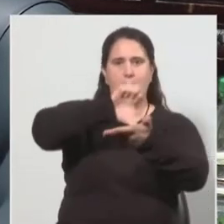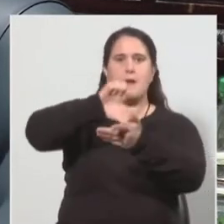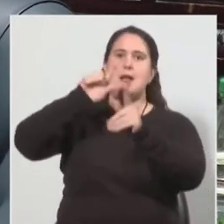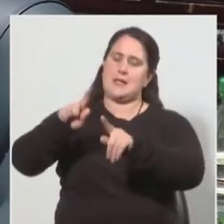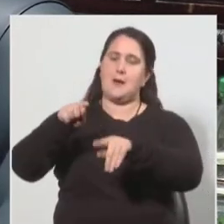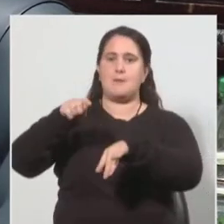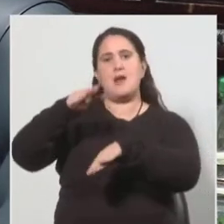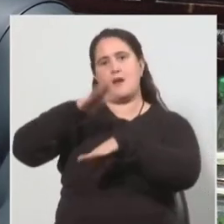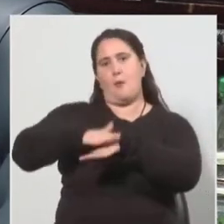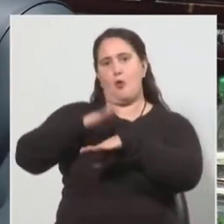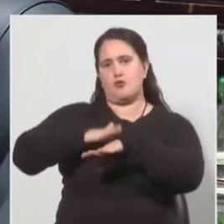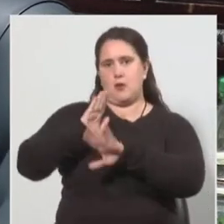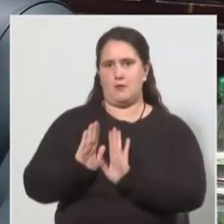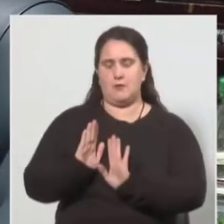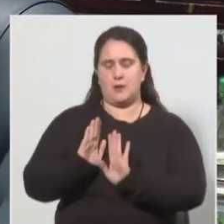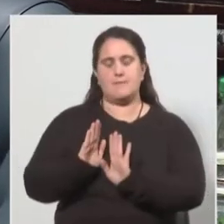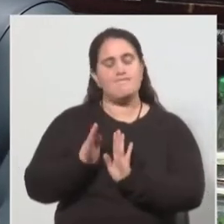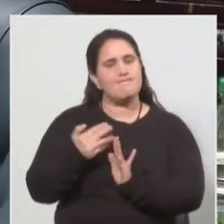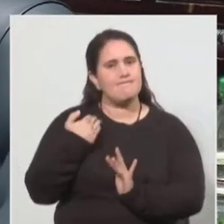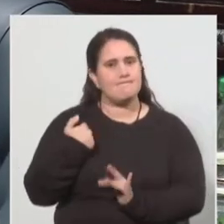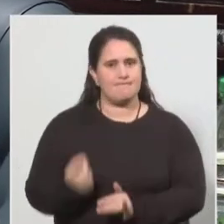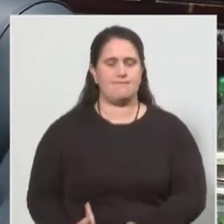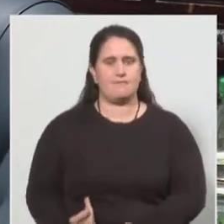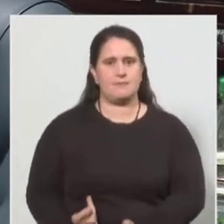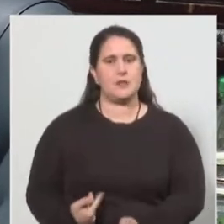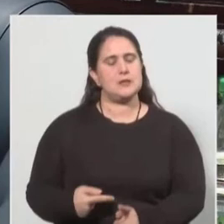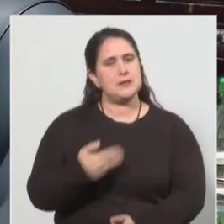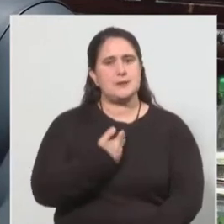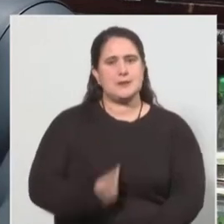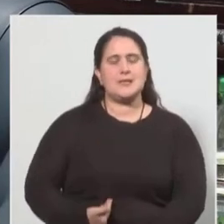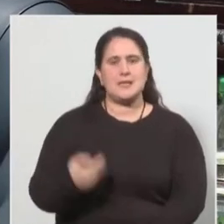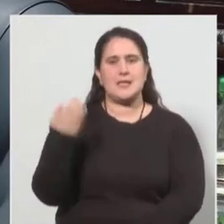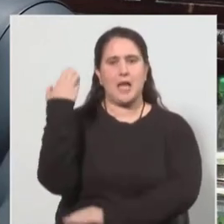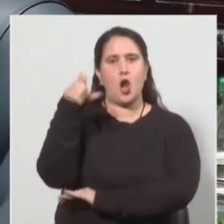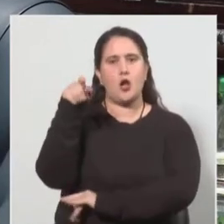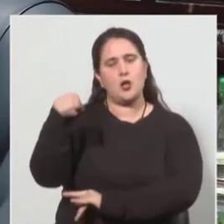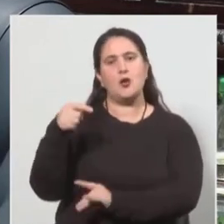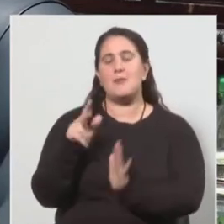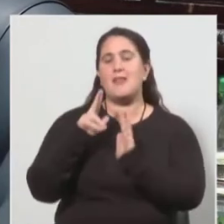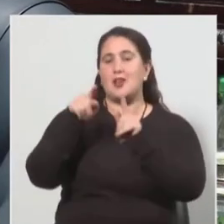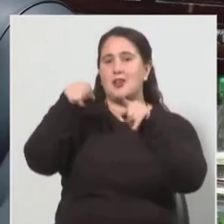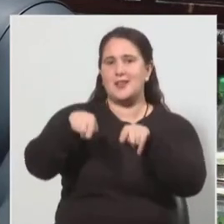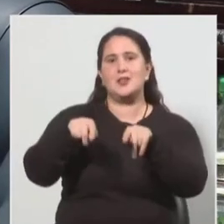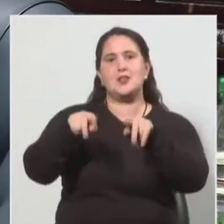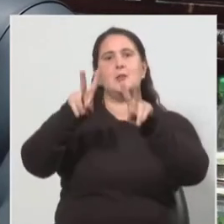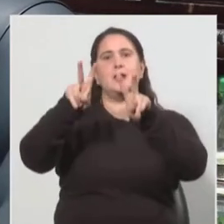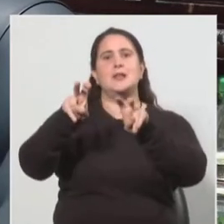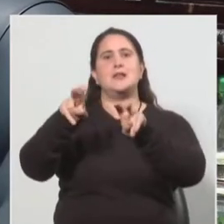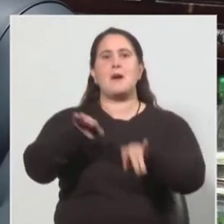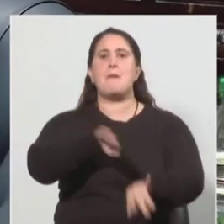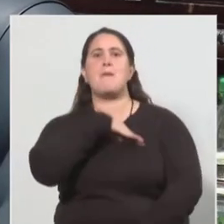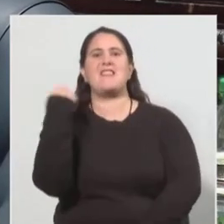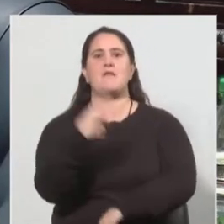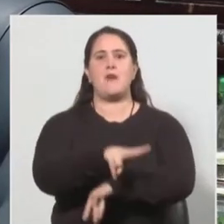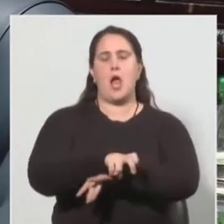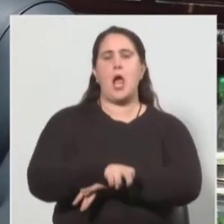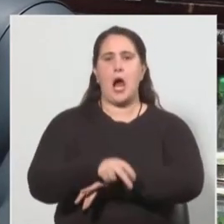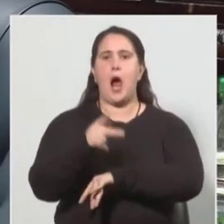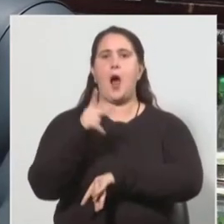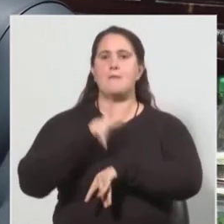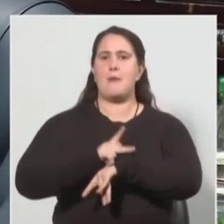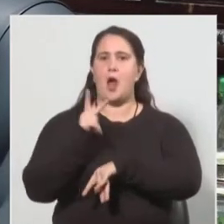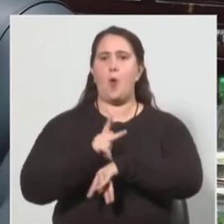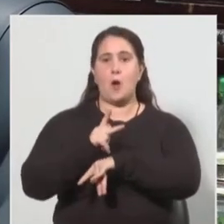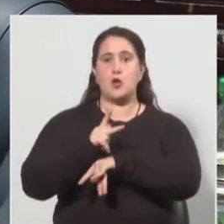agencias encargadas. Lamentablemente, el presidente Petro decía todo esto en relación al asesinato de un fiscal paraguayo